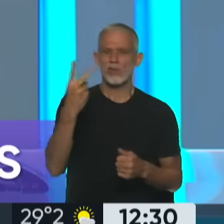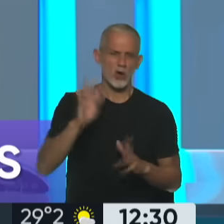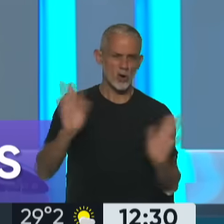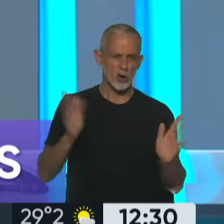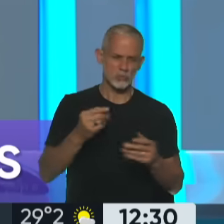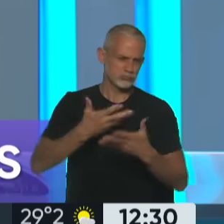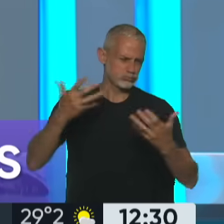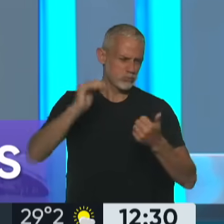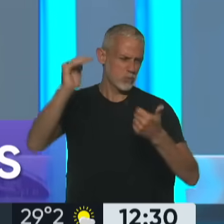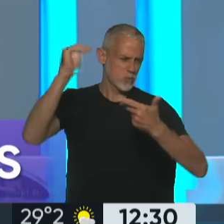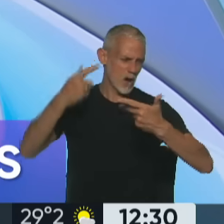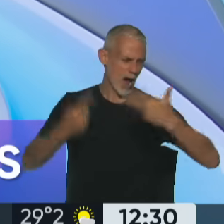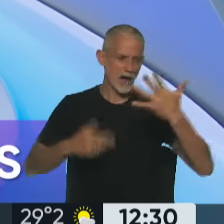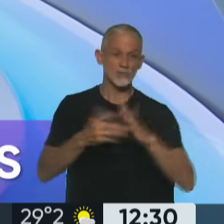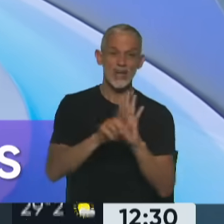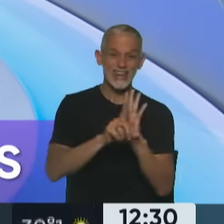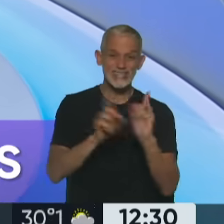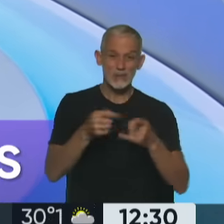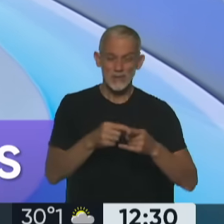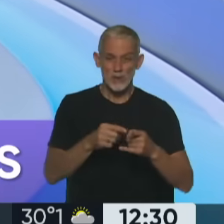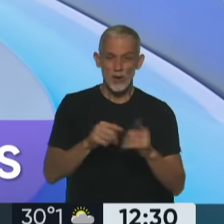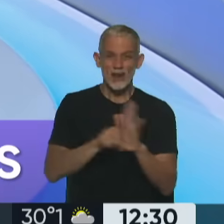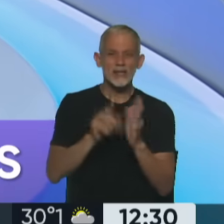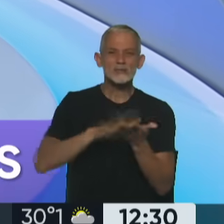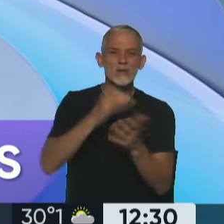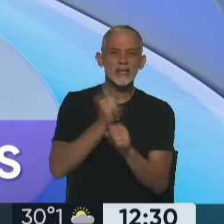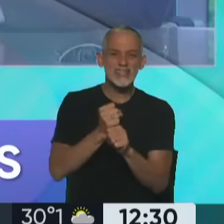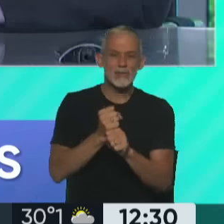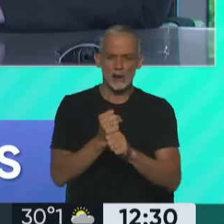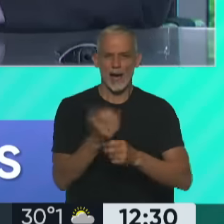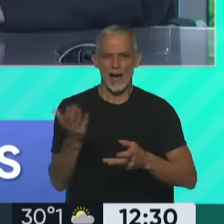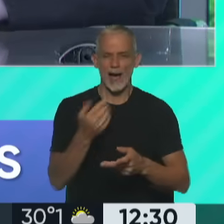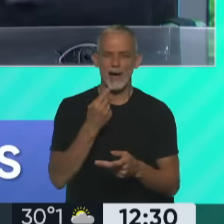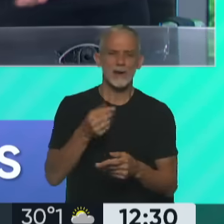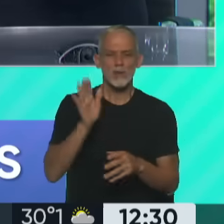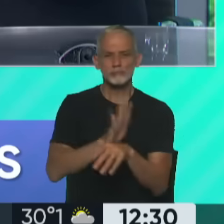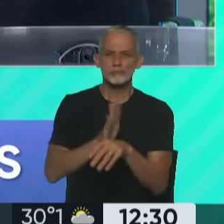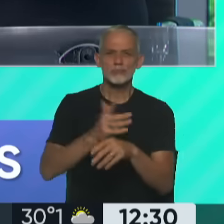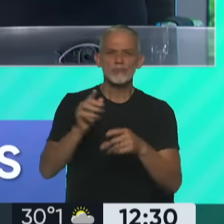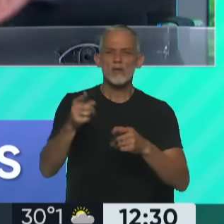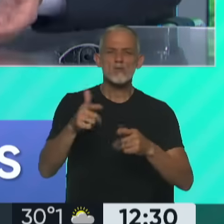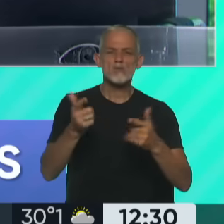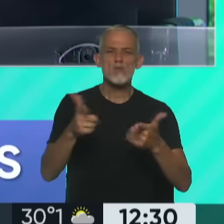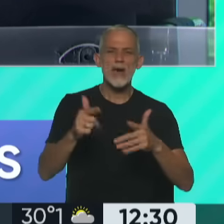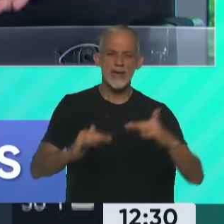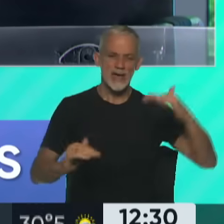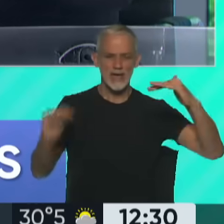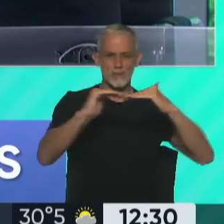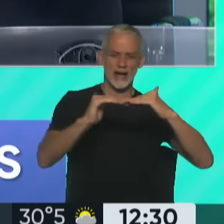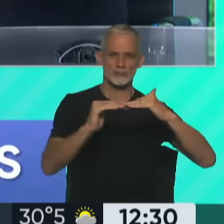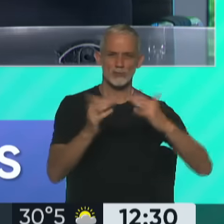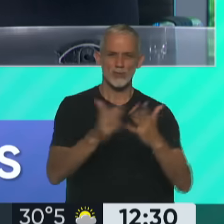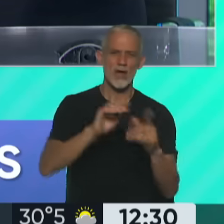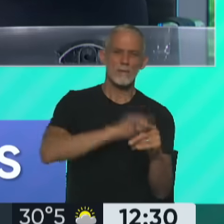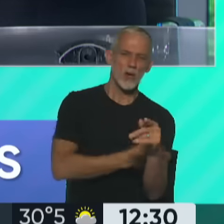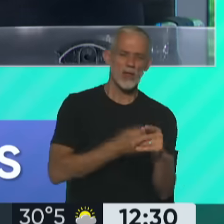que son grandes inversores. Cuando existen este tipo de leyes, lo mismo pasa con la legislación laboral, es porque se reconoce que no hay una igualdad de equiparación de